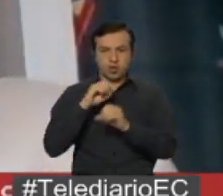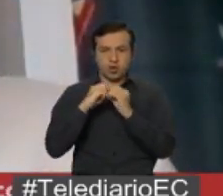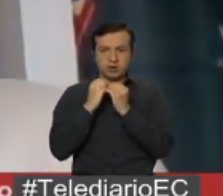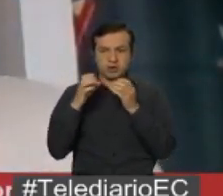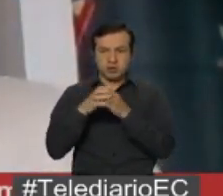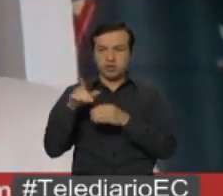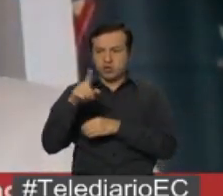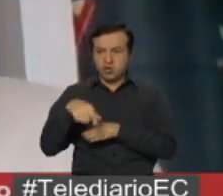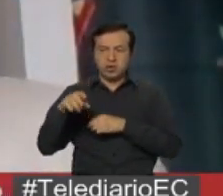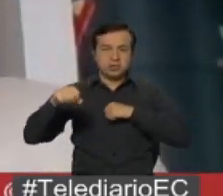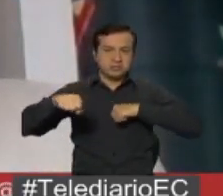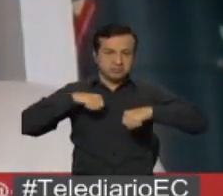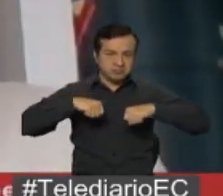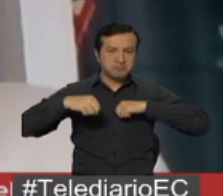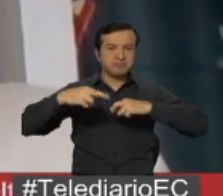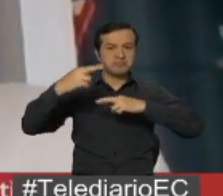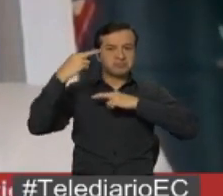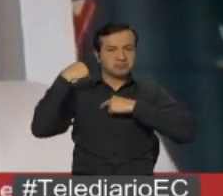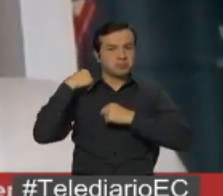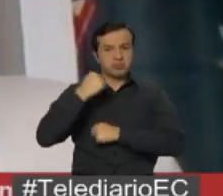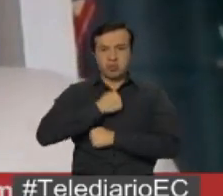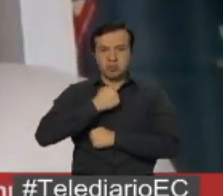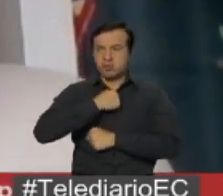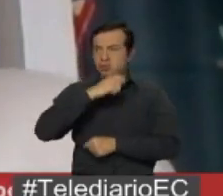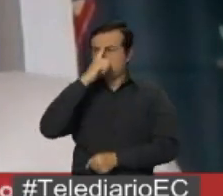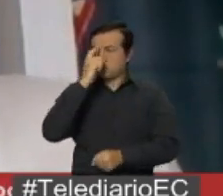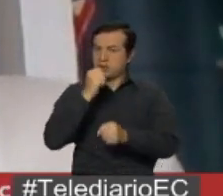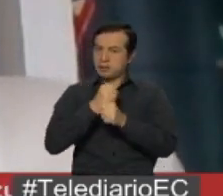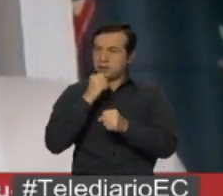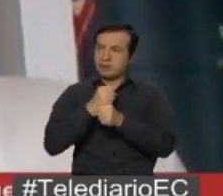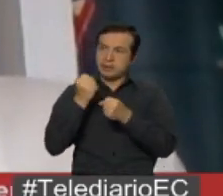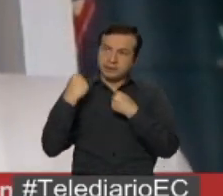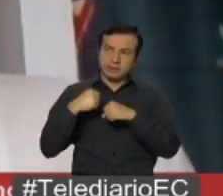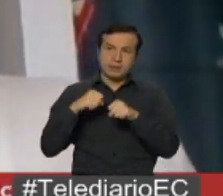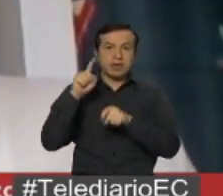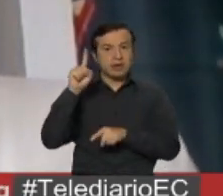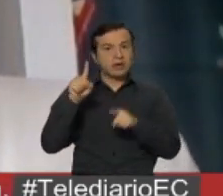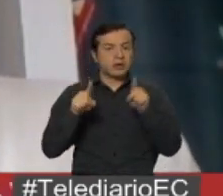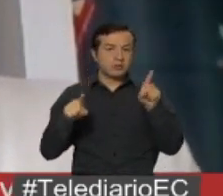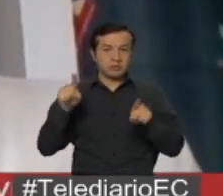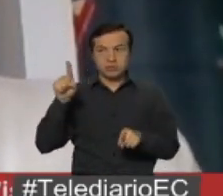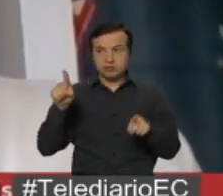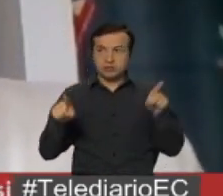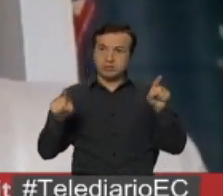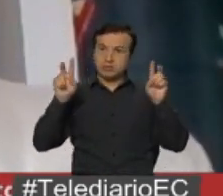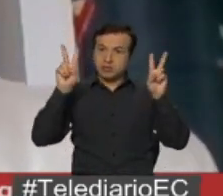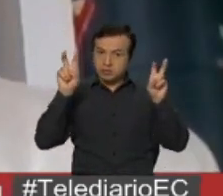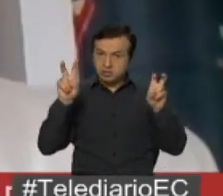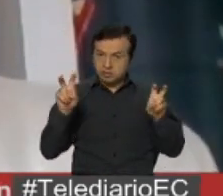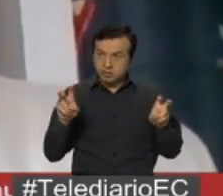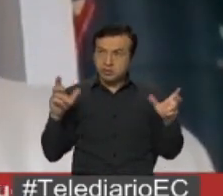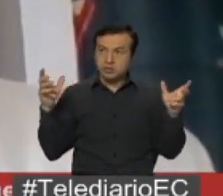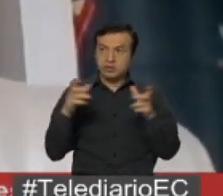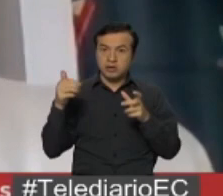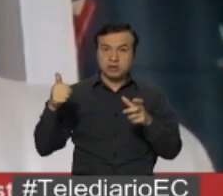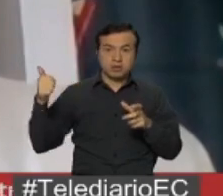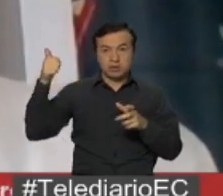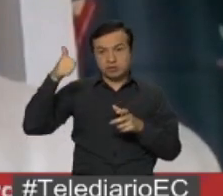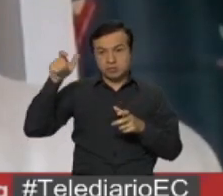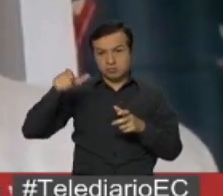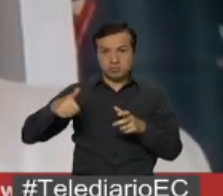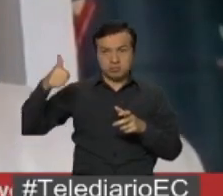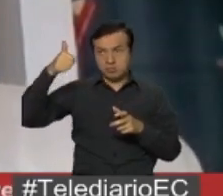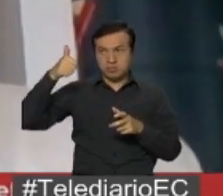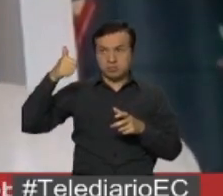gestionan el objeto social con su trabajo claro que ciertos temas se gestionan a través de una persona que tiene